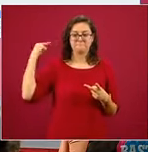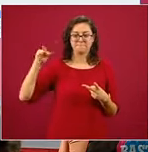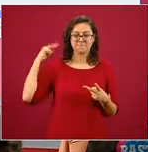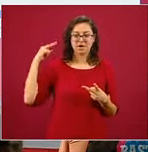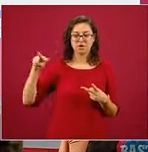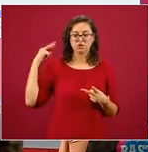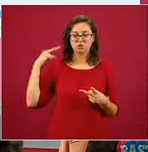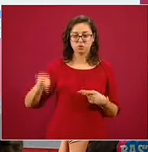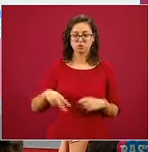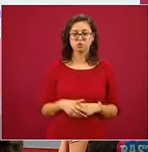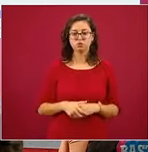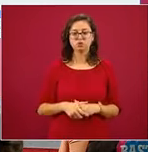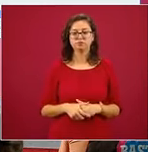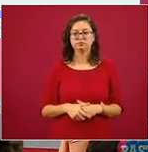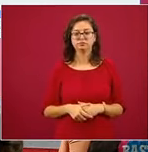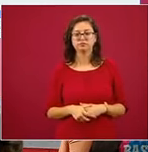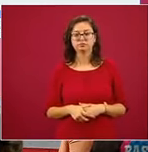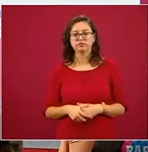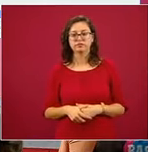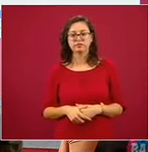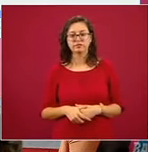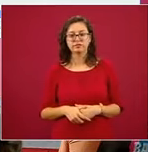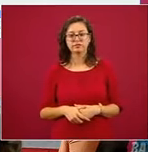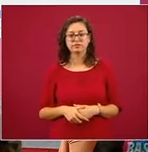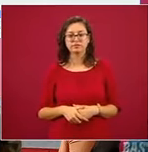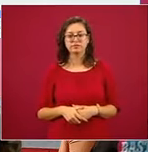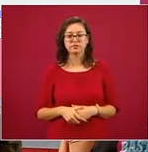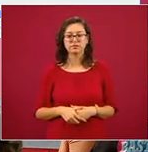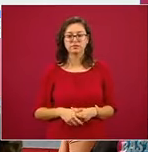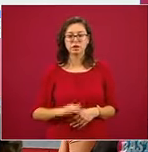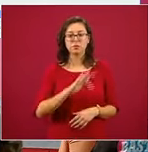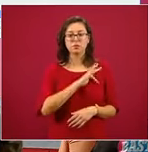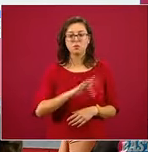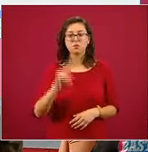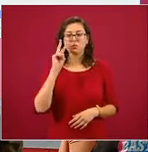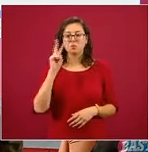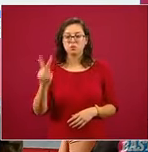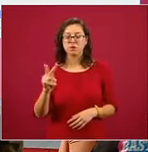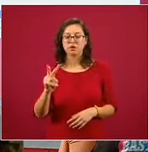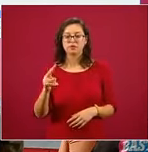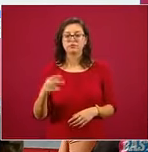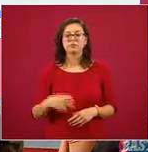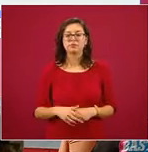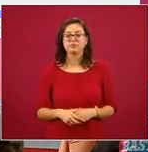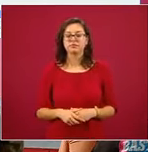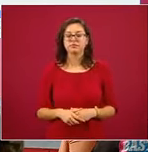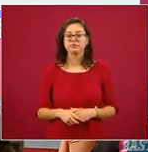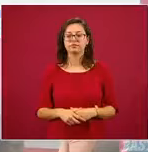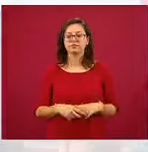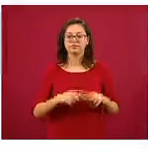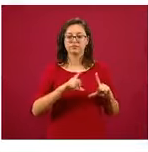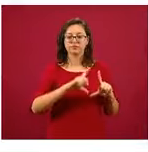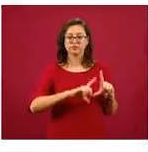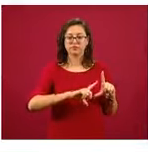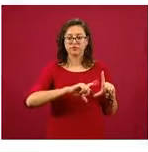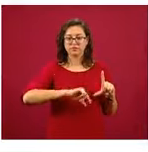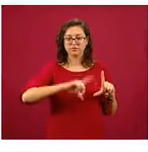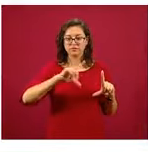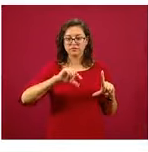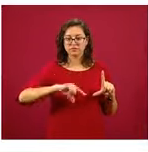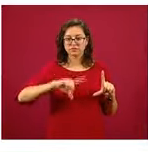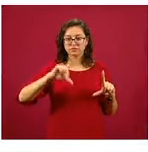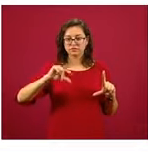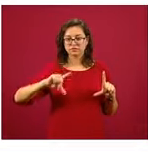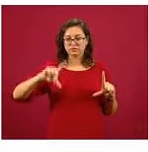precisamente Veracruz. Vemos una curva epidémica, lo que visualizamos en las